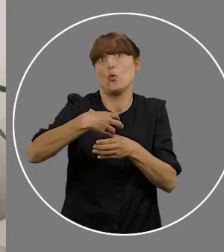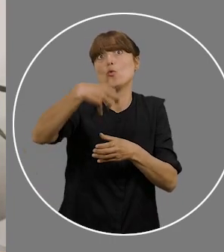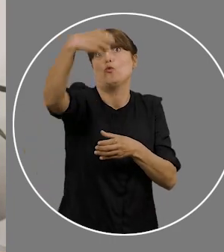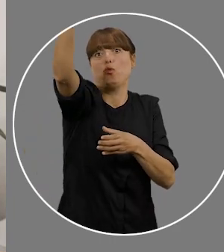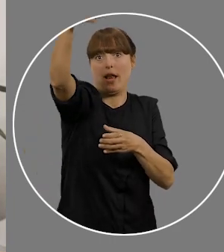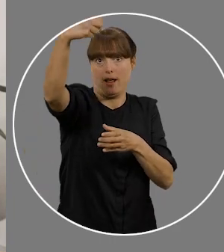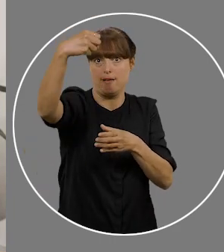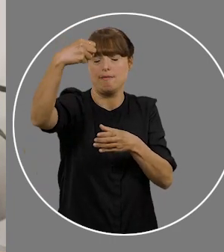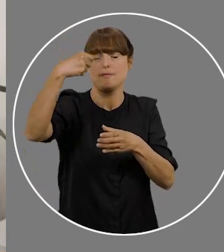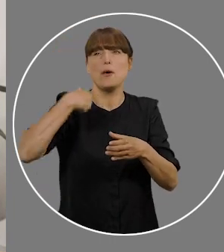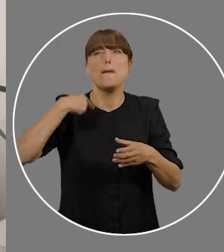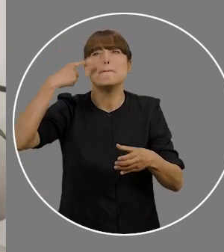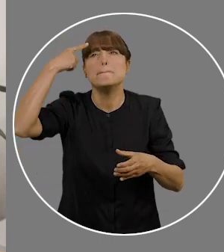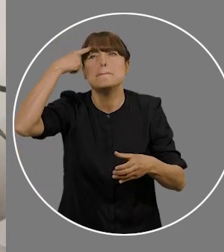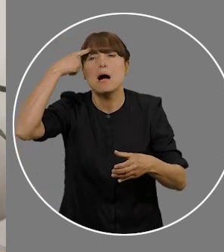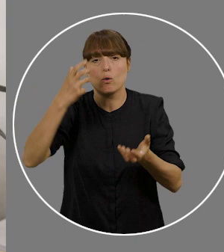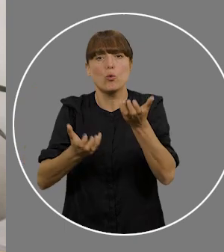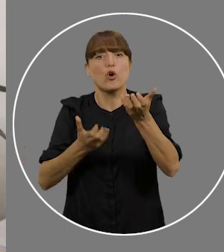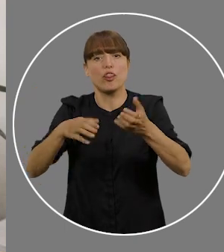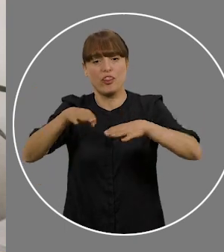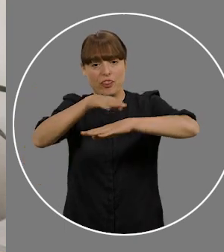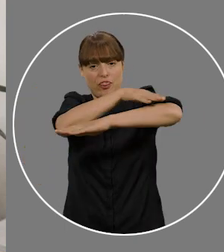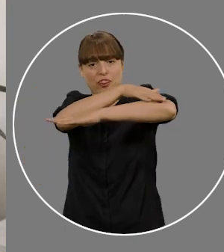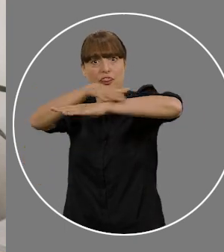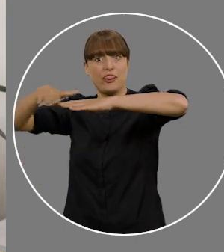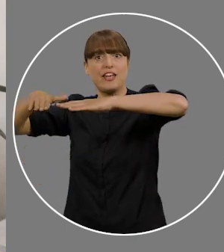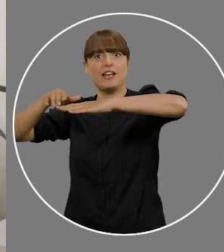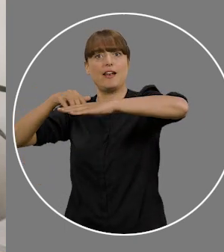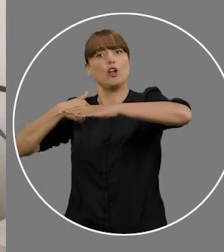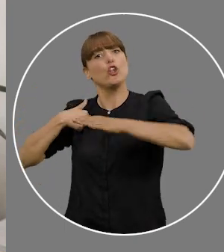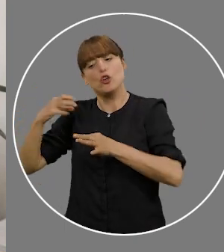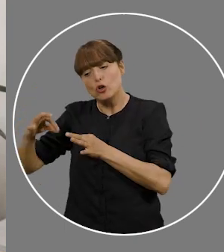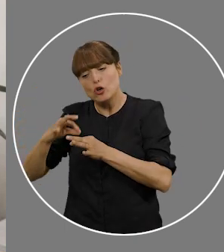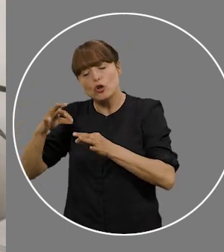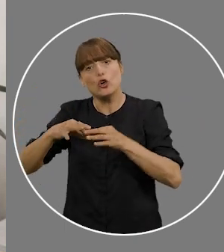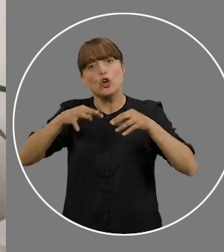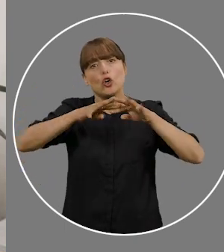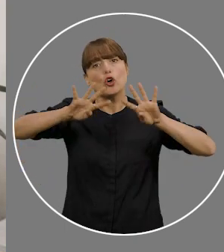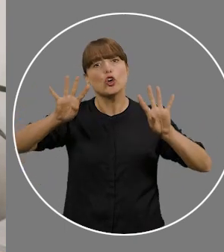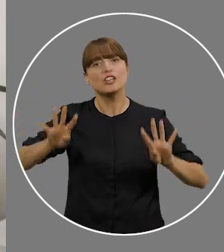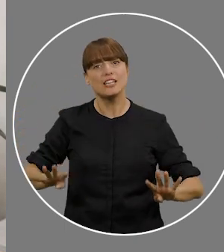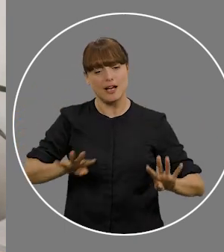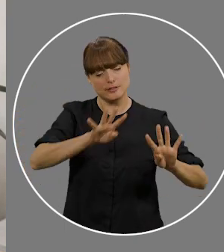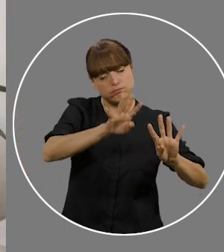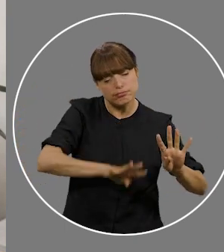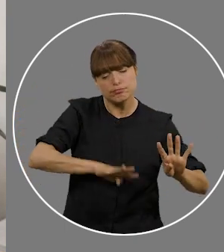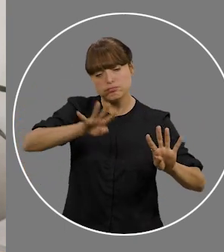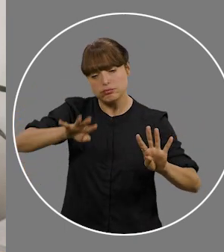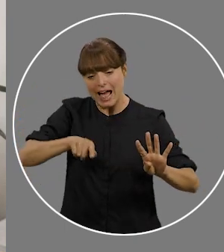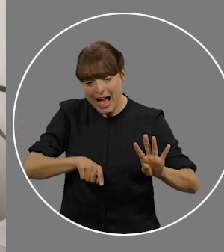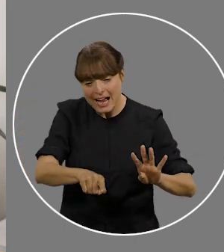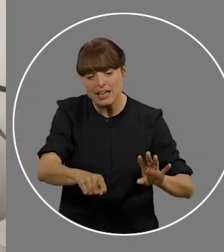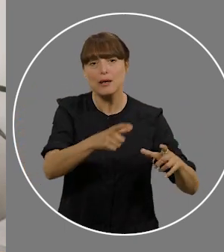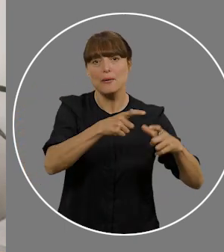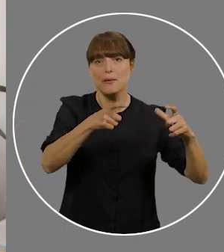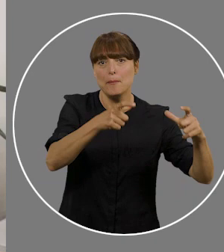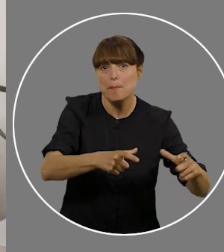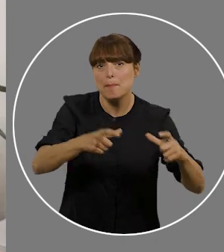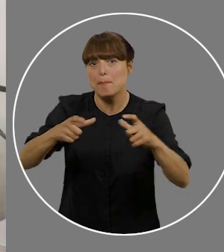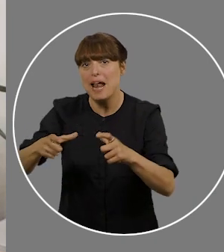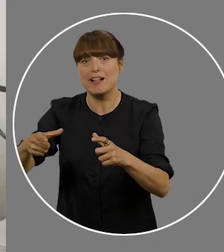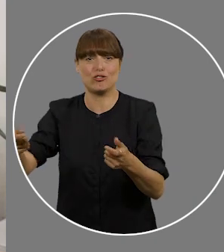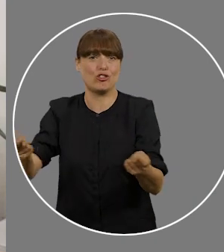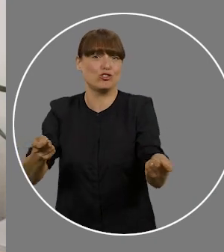unas cortinas debajo y allí pues tenía los platos y los cacharros y todo aquello. Entonces pues